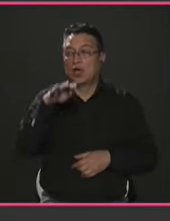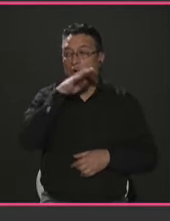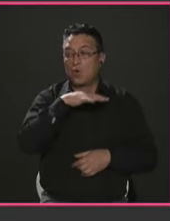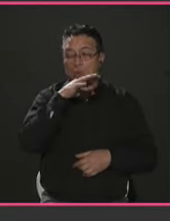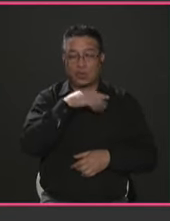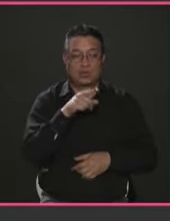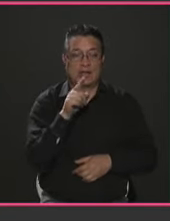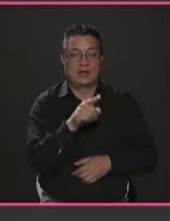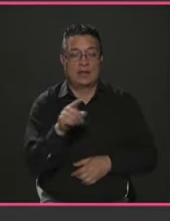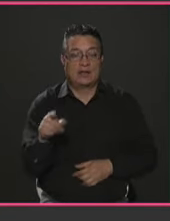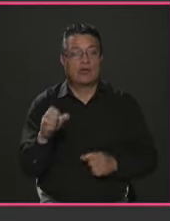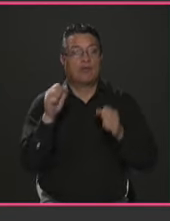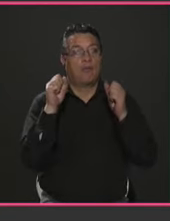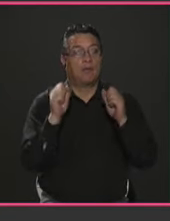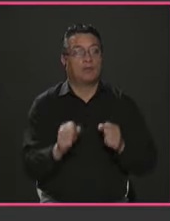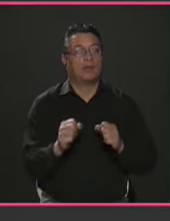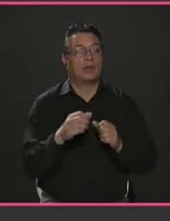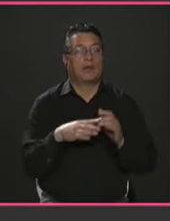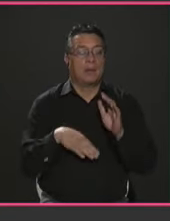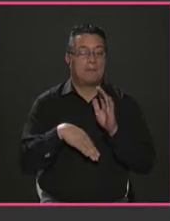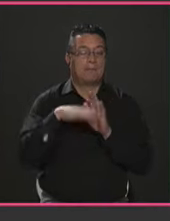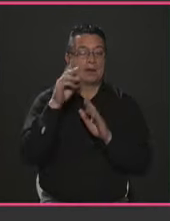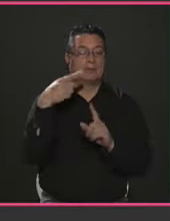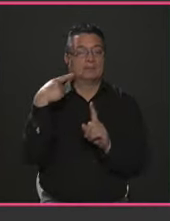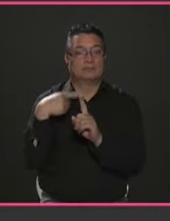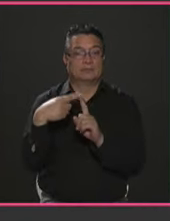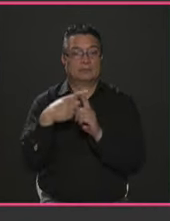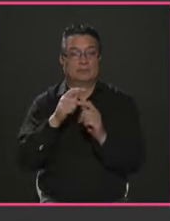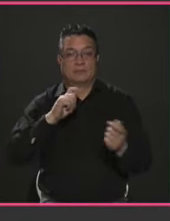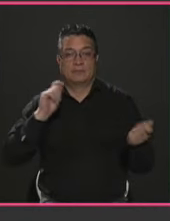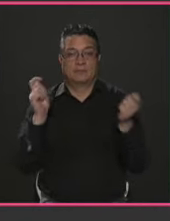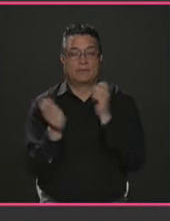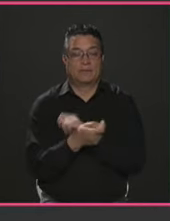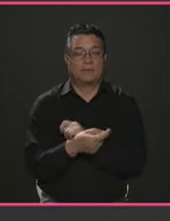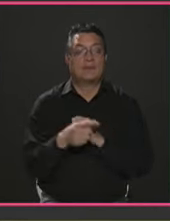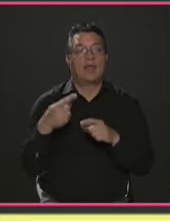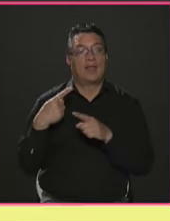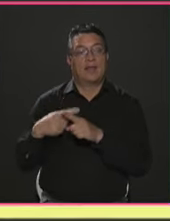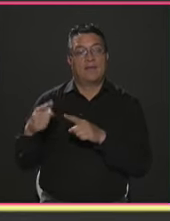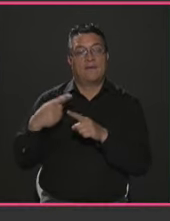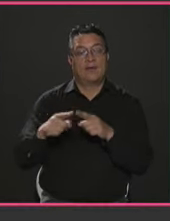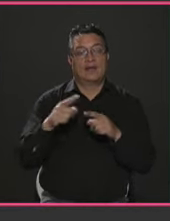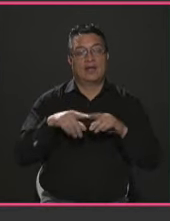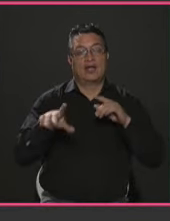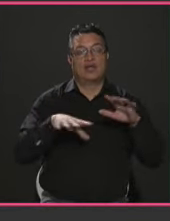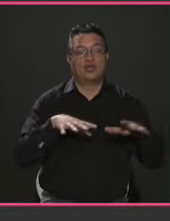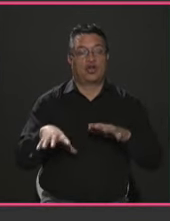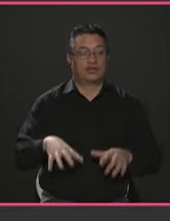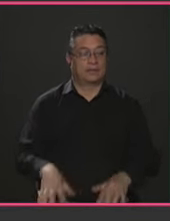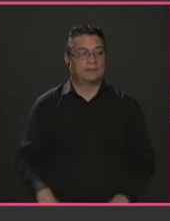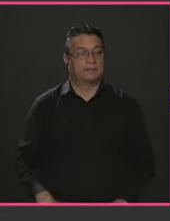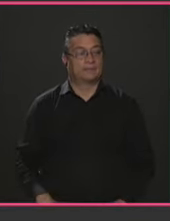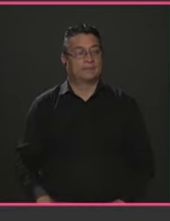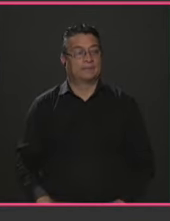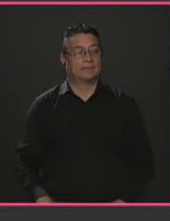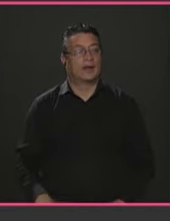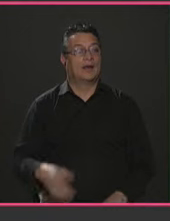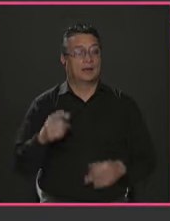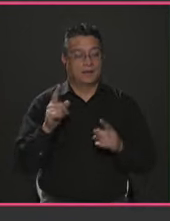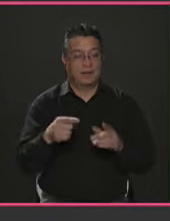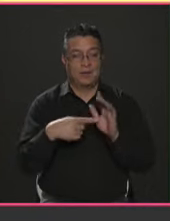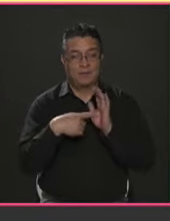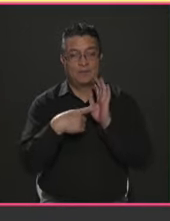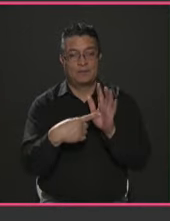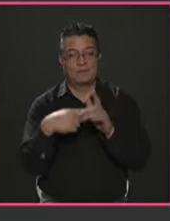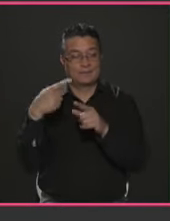propiedades para poder tener más impacto en en diferentes aspectos